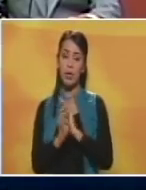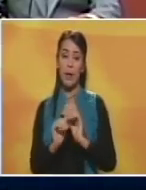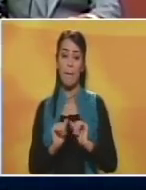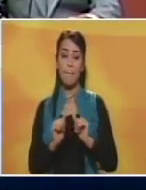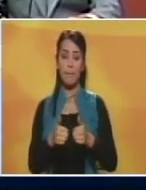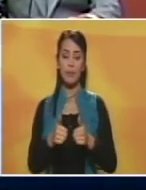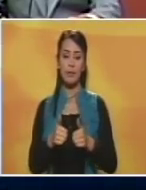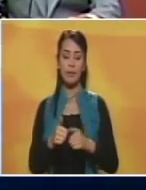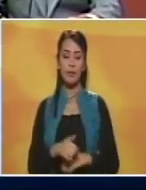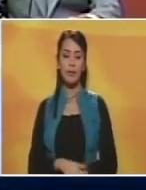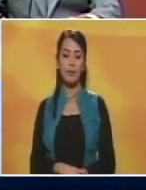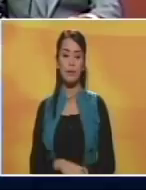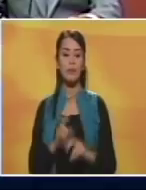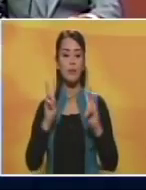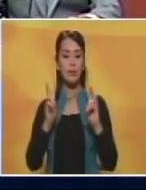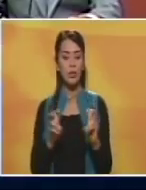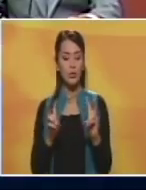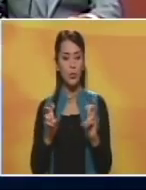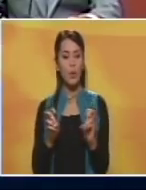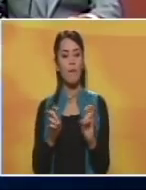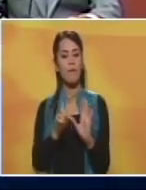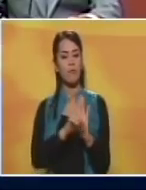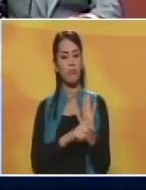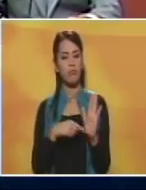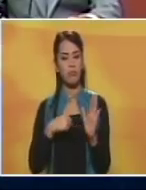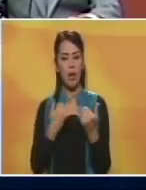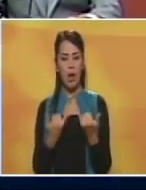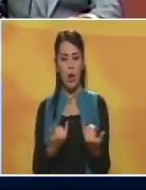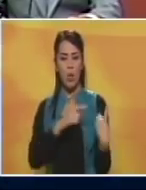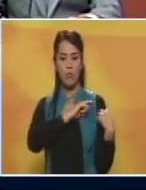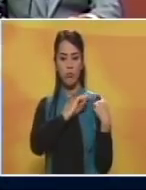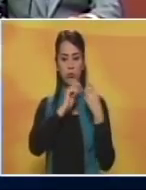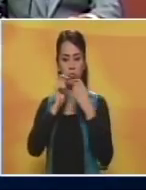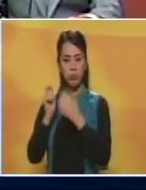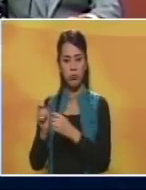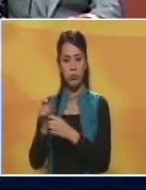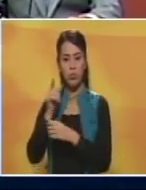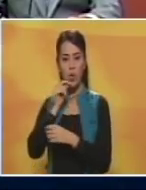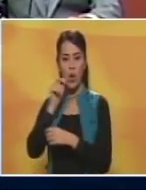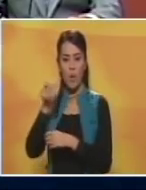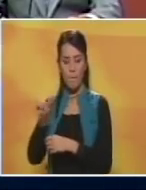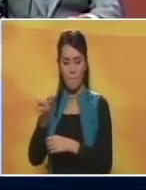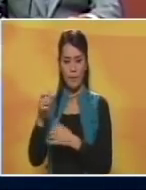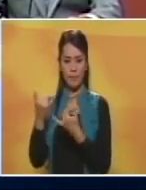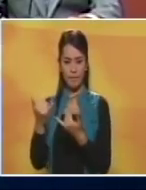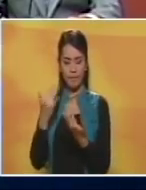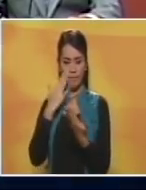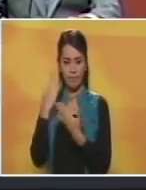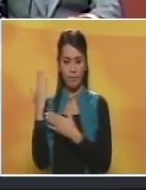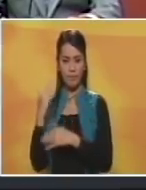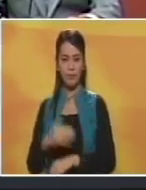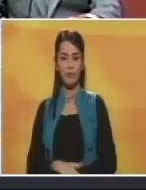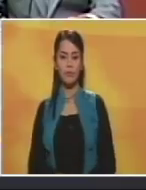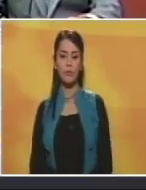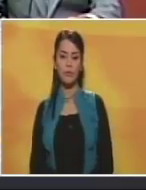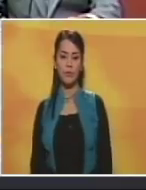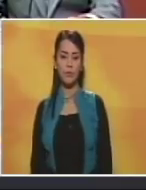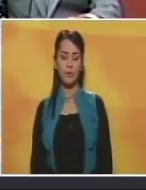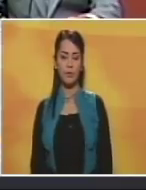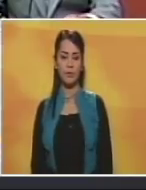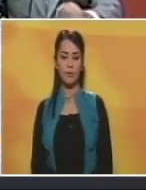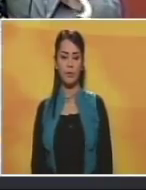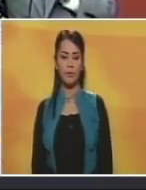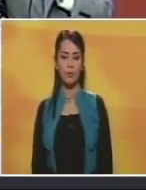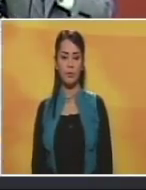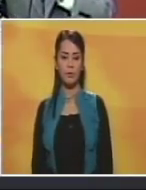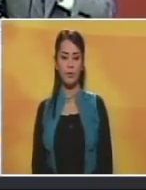partir del nuevo régimen tributario. Dejo entonces en el uso de la palabra al compatriota y hermano José David